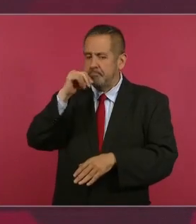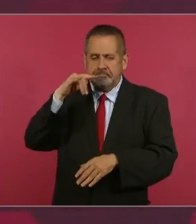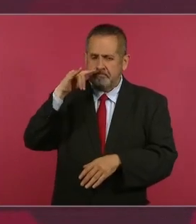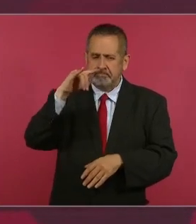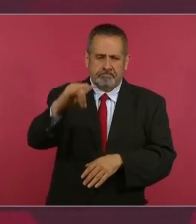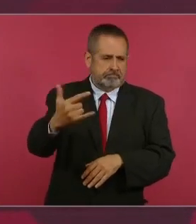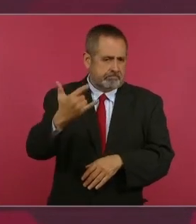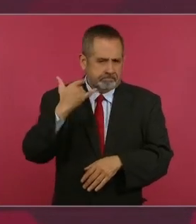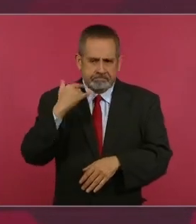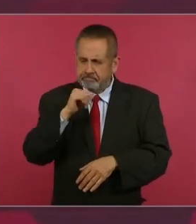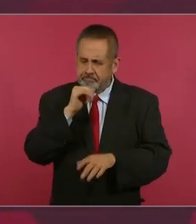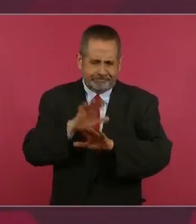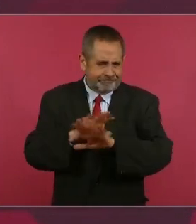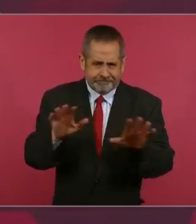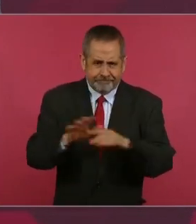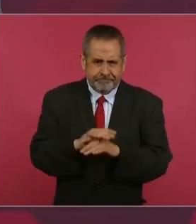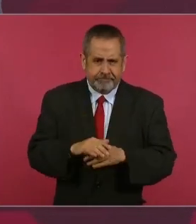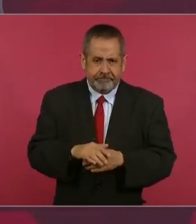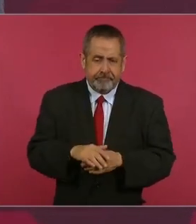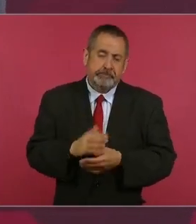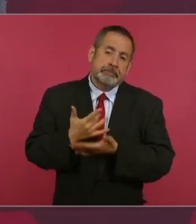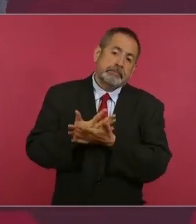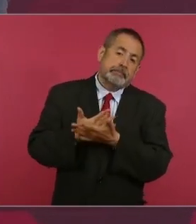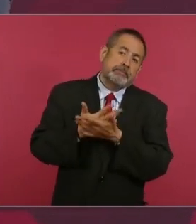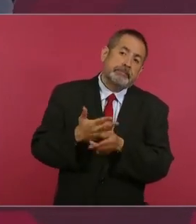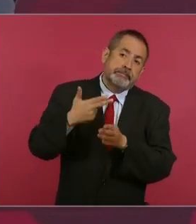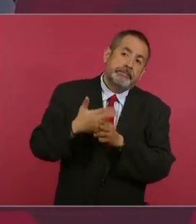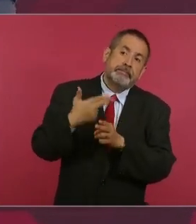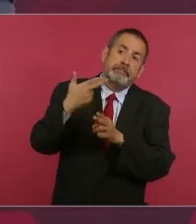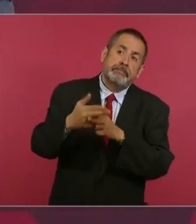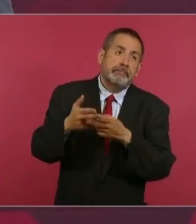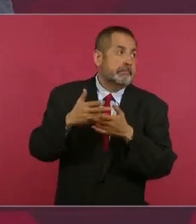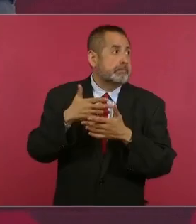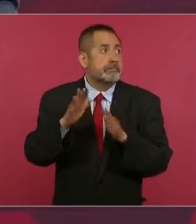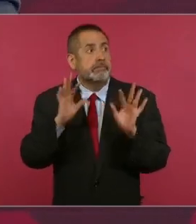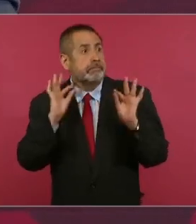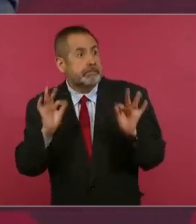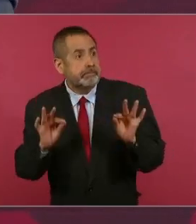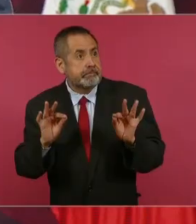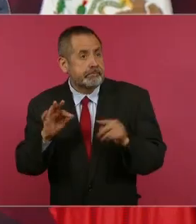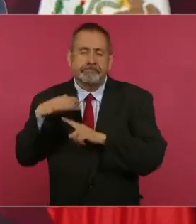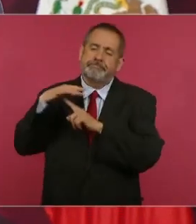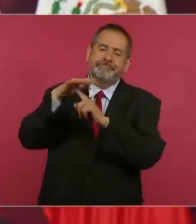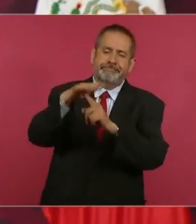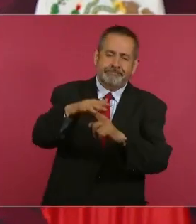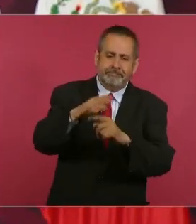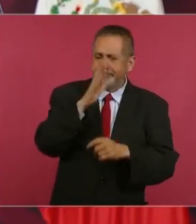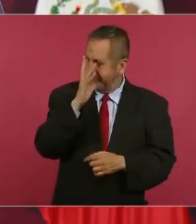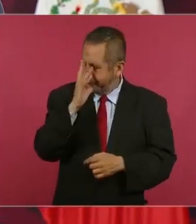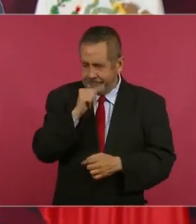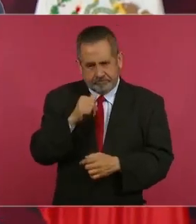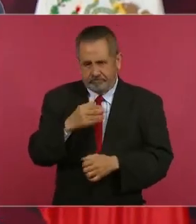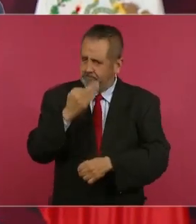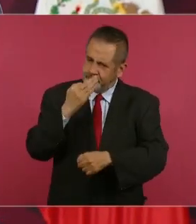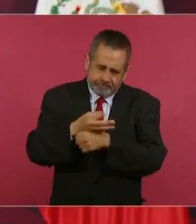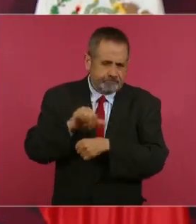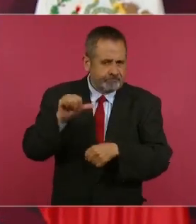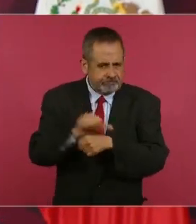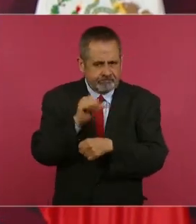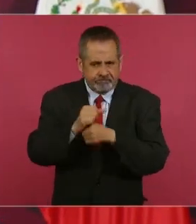Y no podíamos esperar a que se abriera e ir en helicóptero. Había